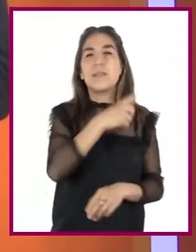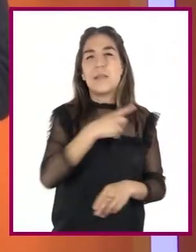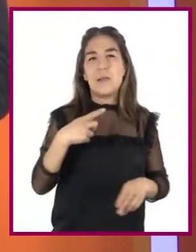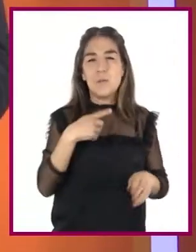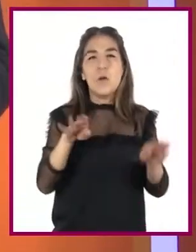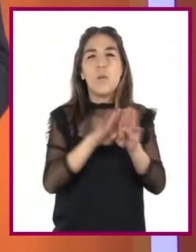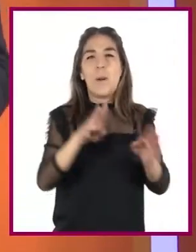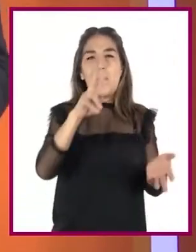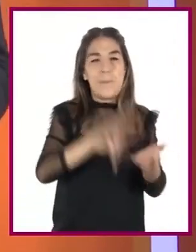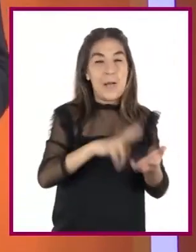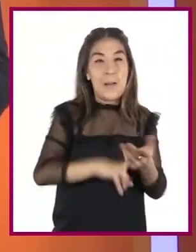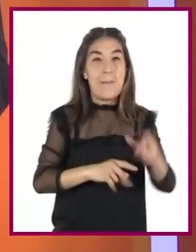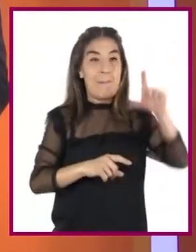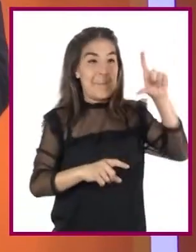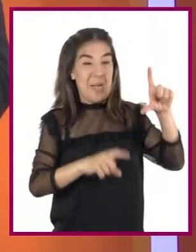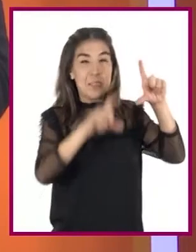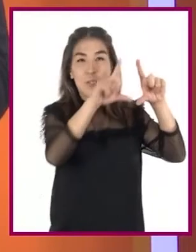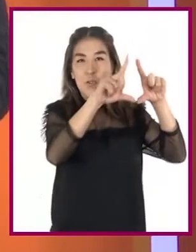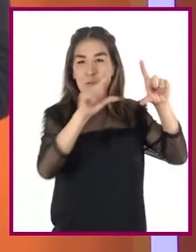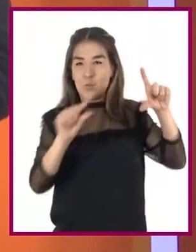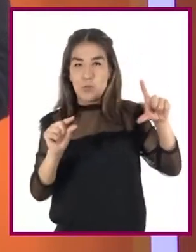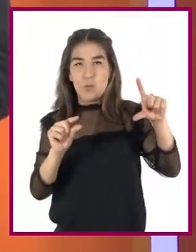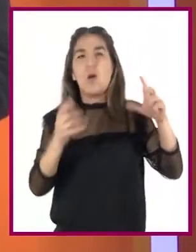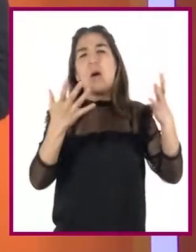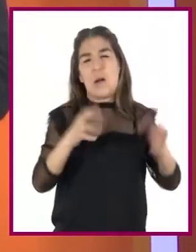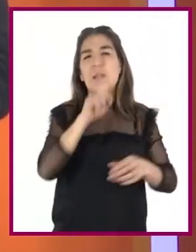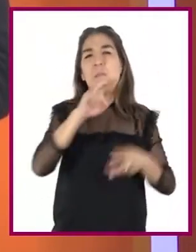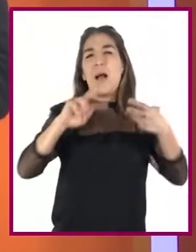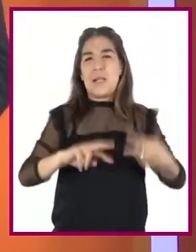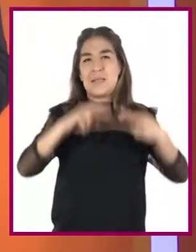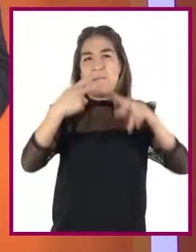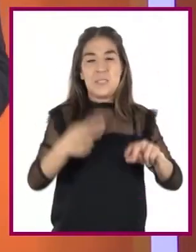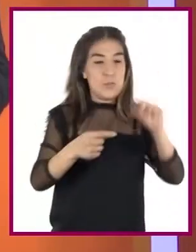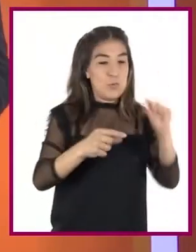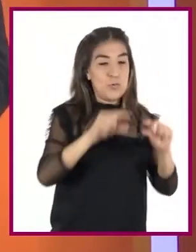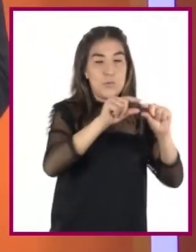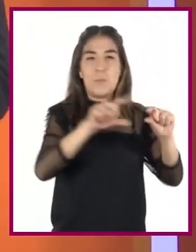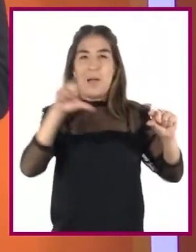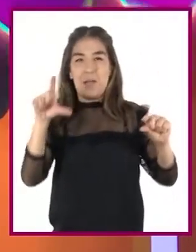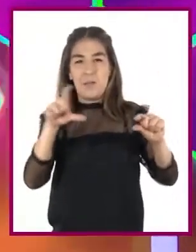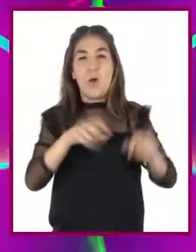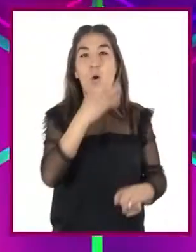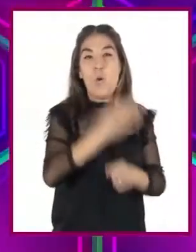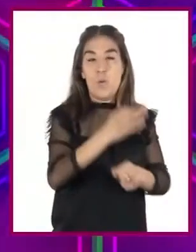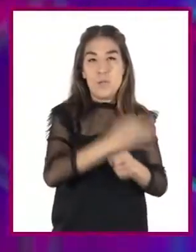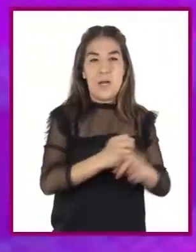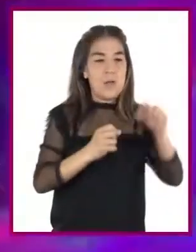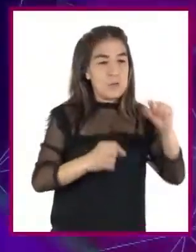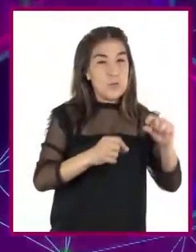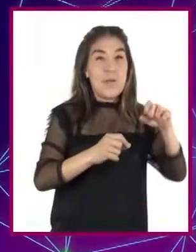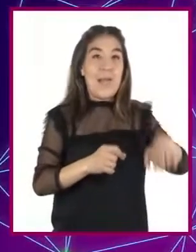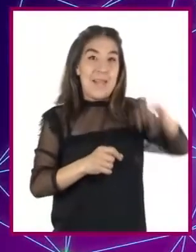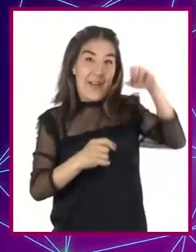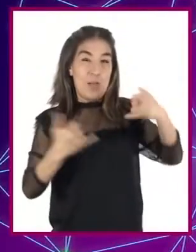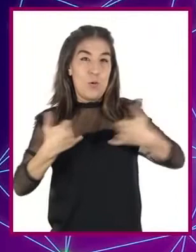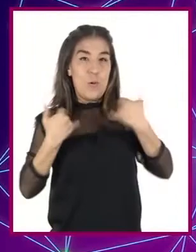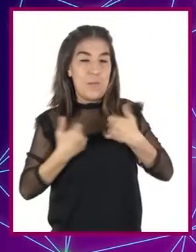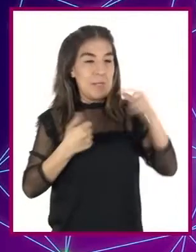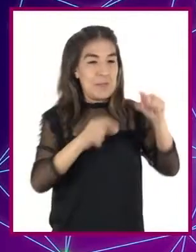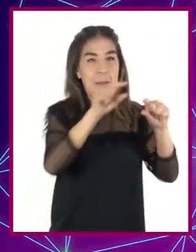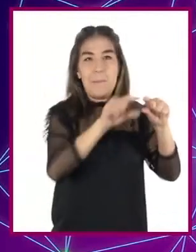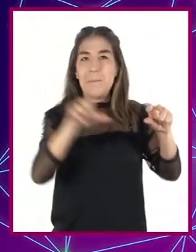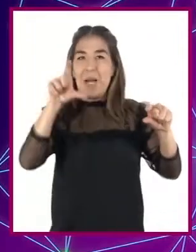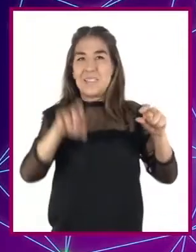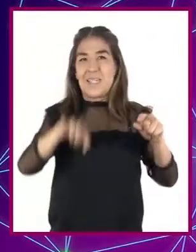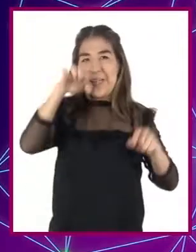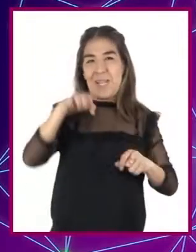los valores de menor a mayor o viceversa. En este caso, los ordenamos de menor a mayor edad, como se observa.